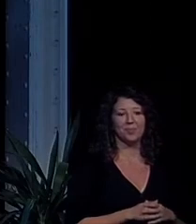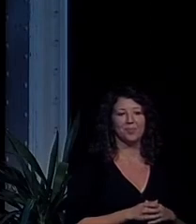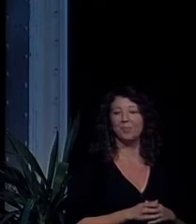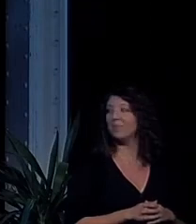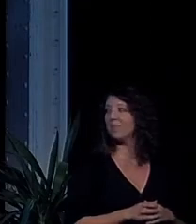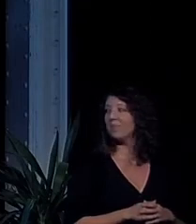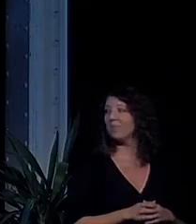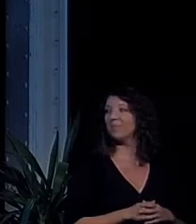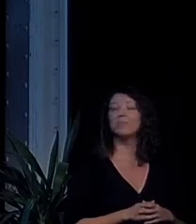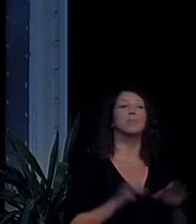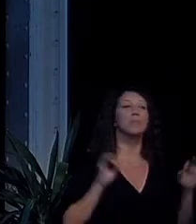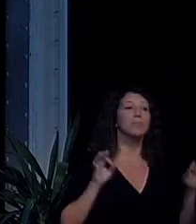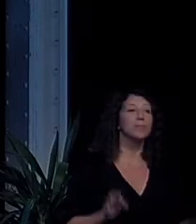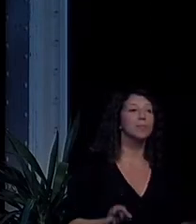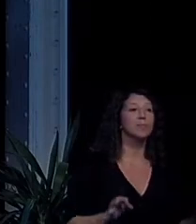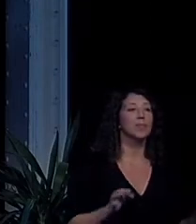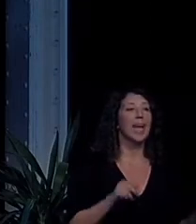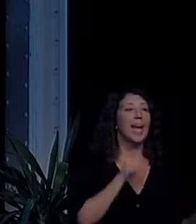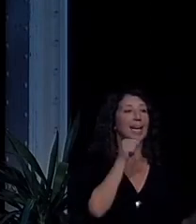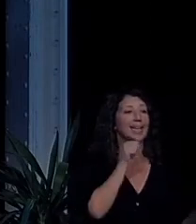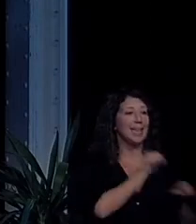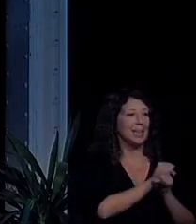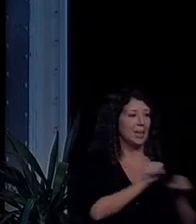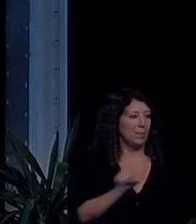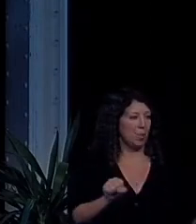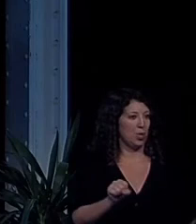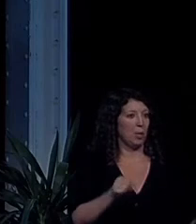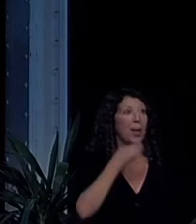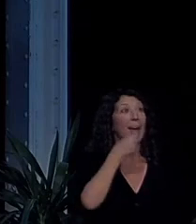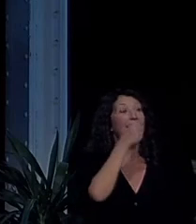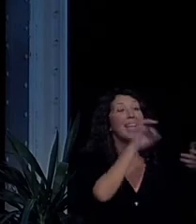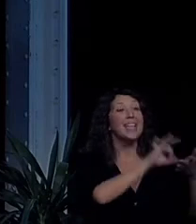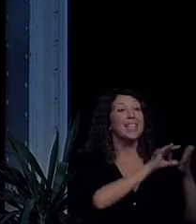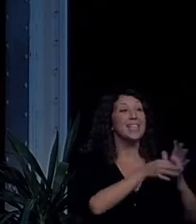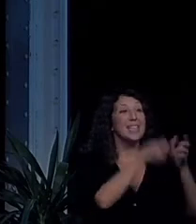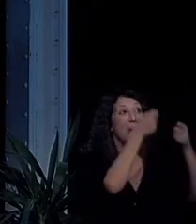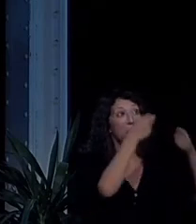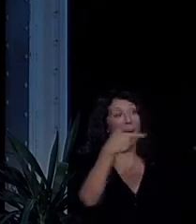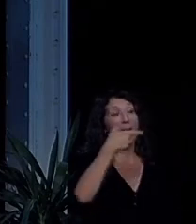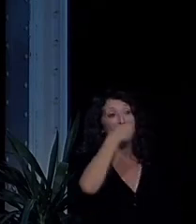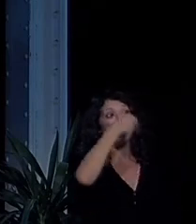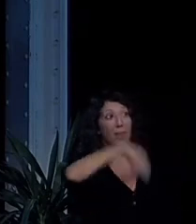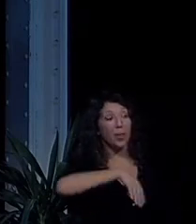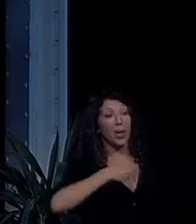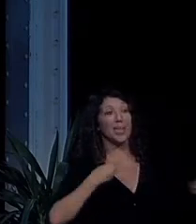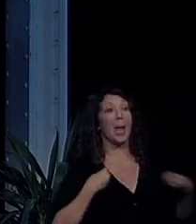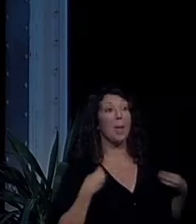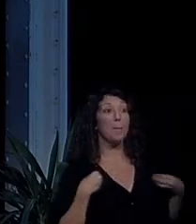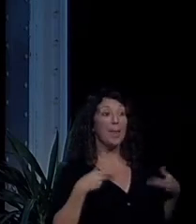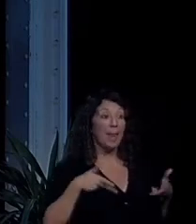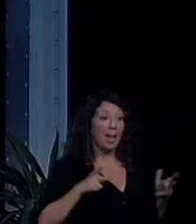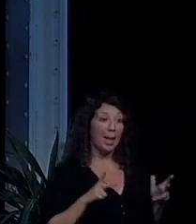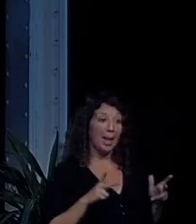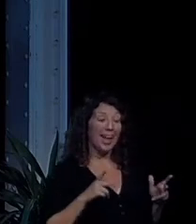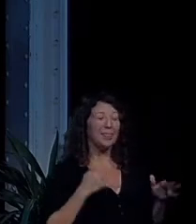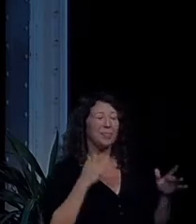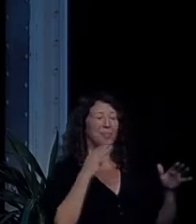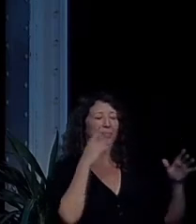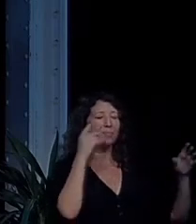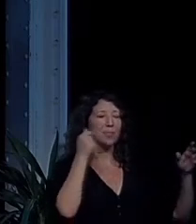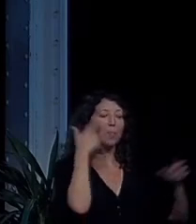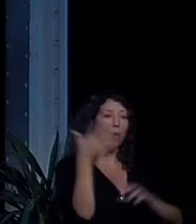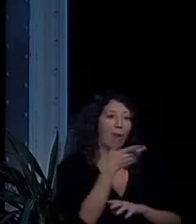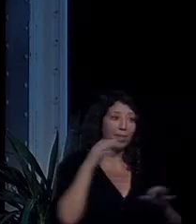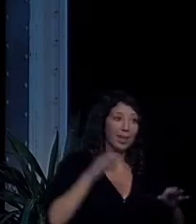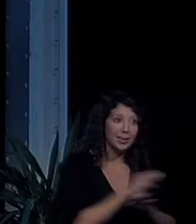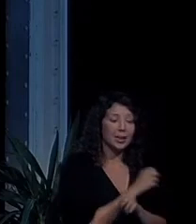Bueno, como decía, es prácticamente imposible que con este sistema de representaciones podamos vivir una vida libre de violencia. Es una locura, ¿no? Las mujeres siempre estamos entre